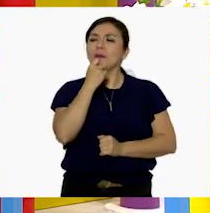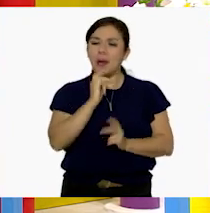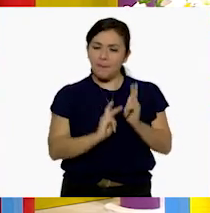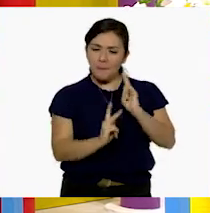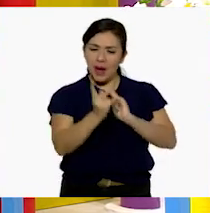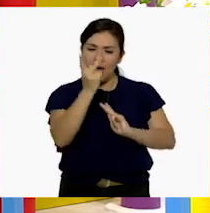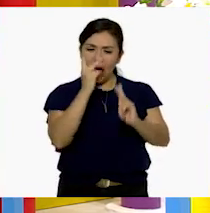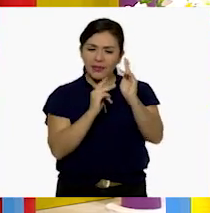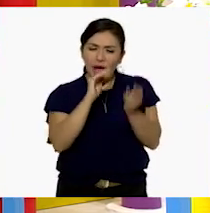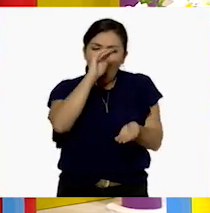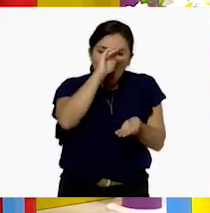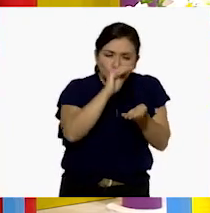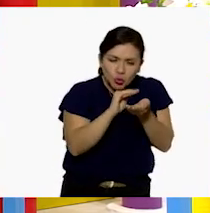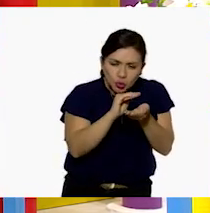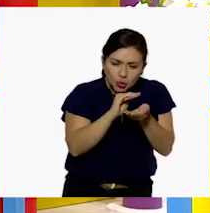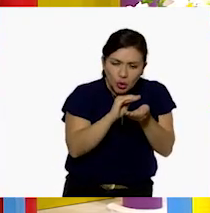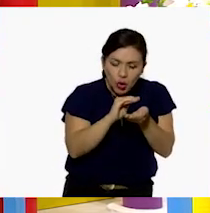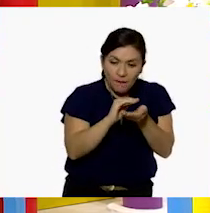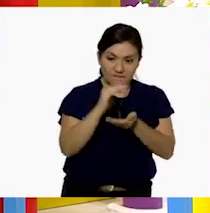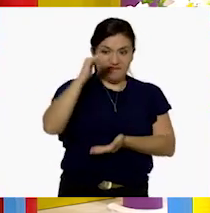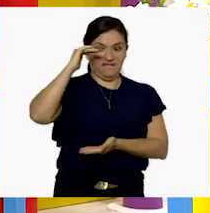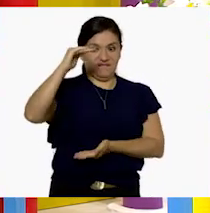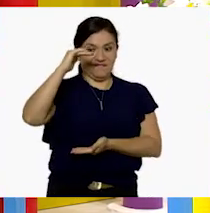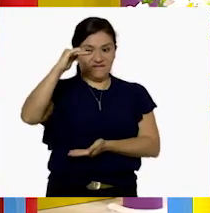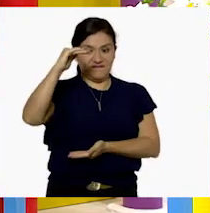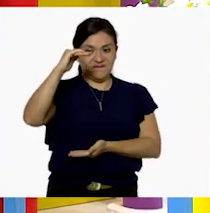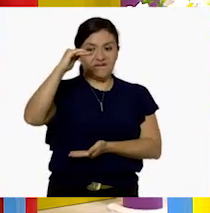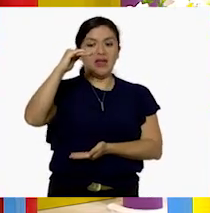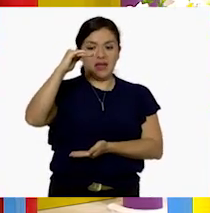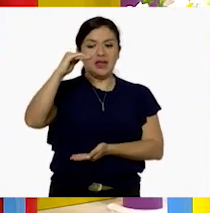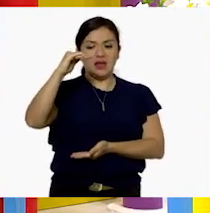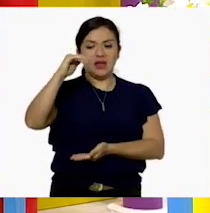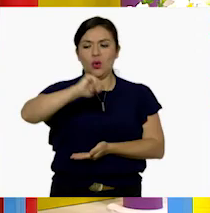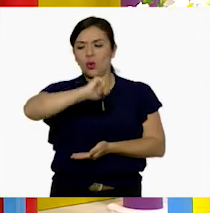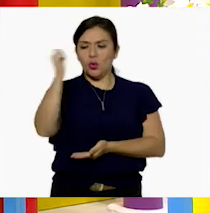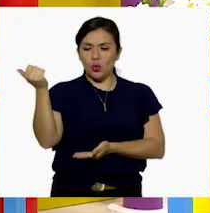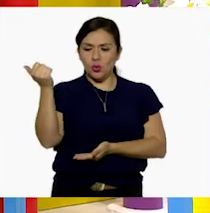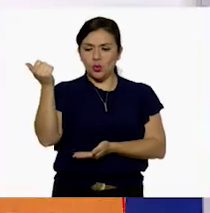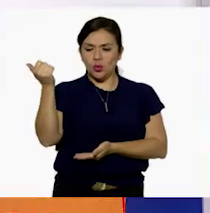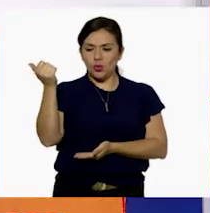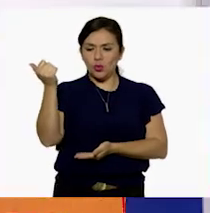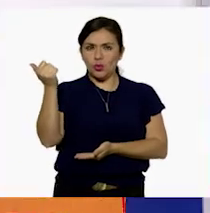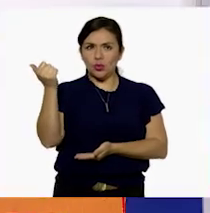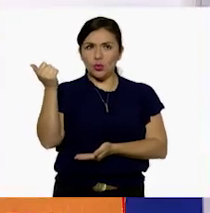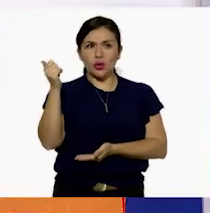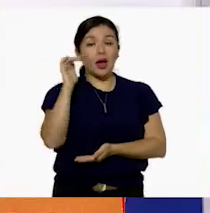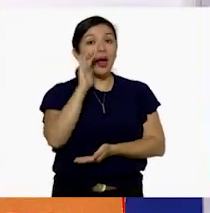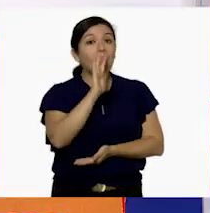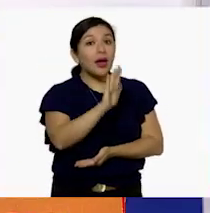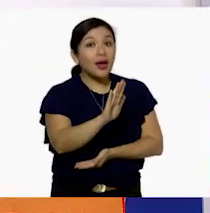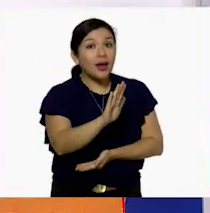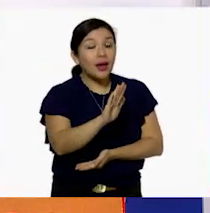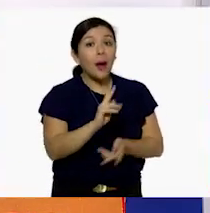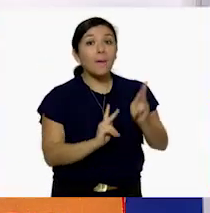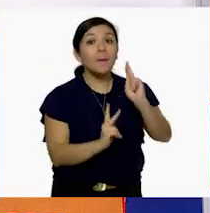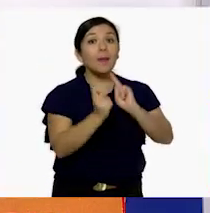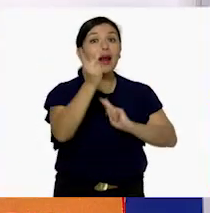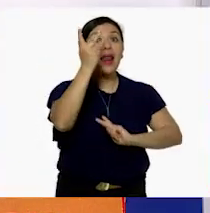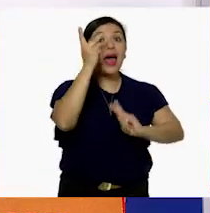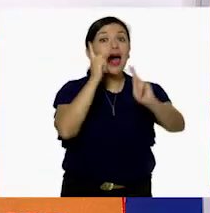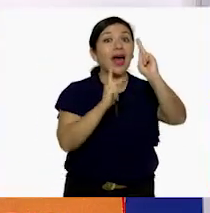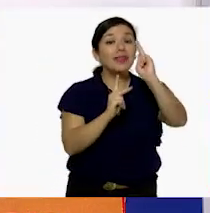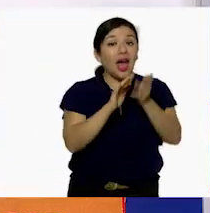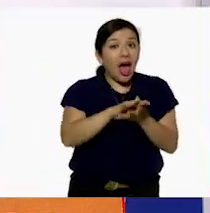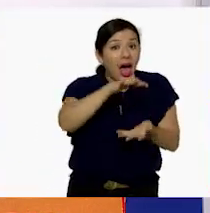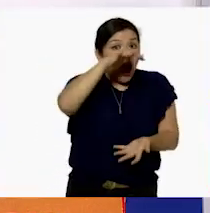eran chiquitas, las que son más grandes, también las que daban... Las plantas de tamaño